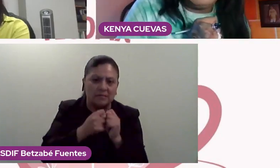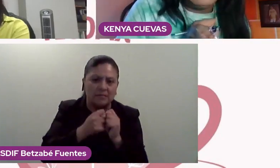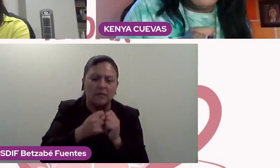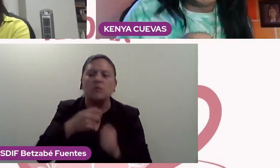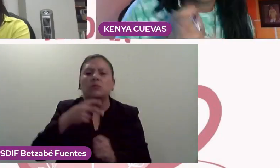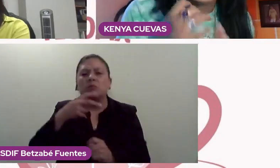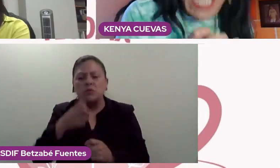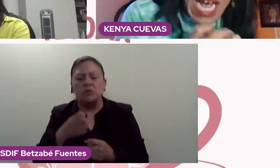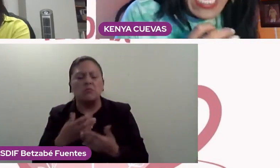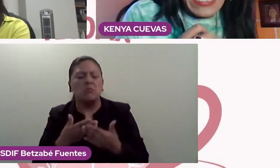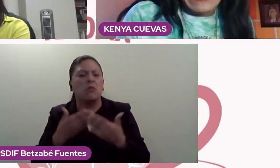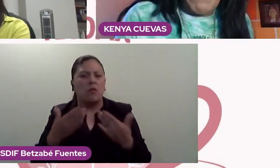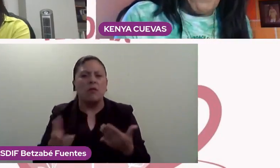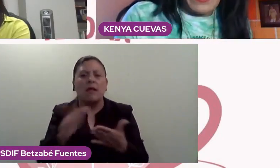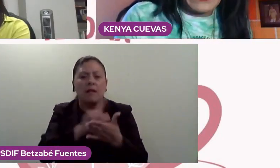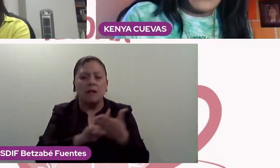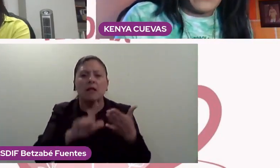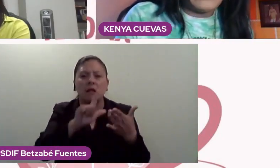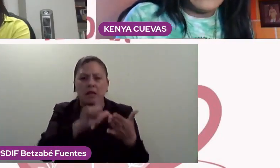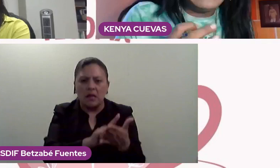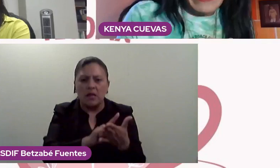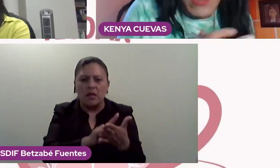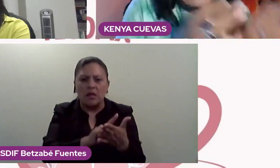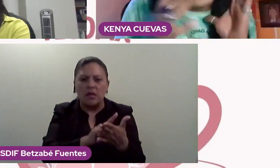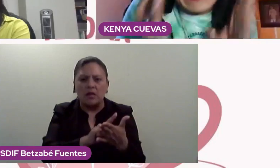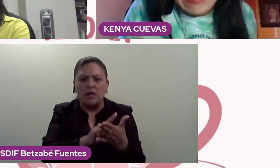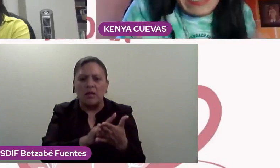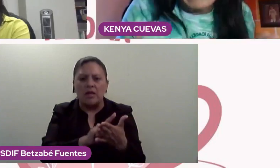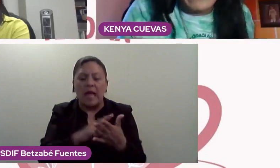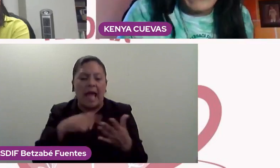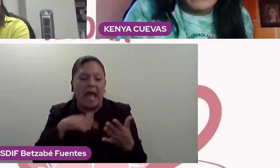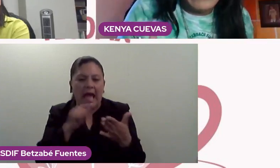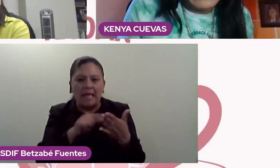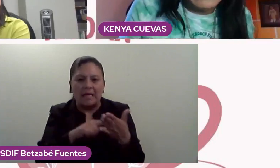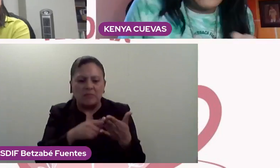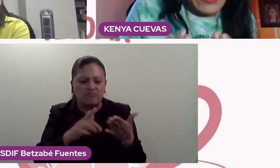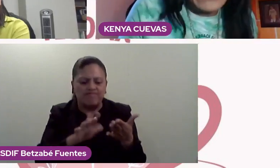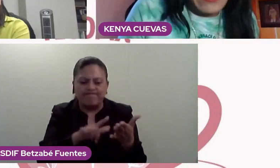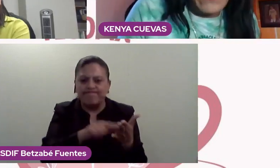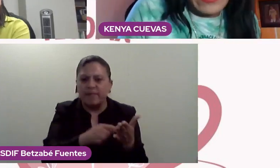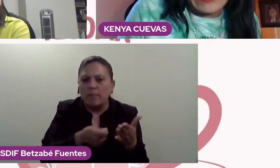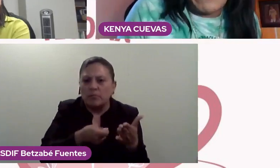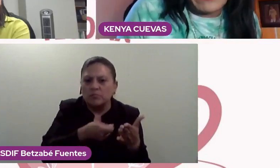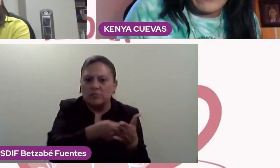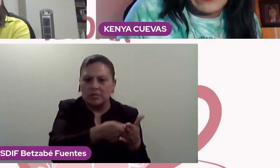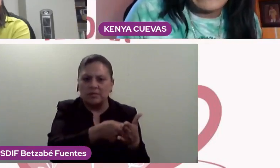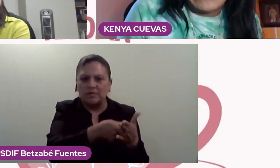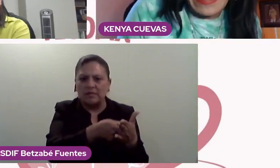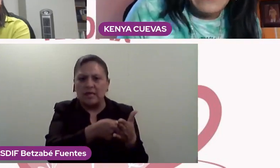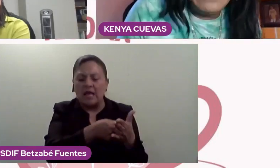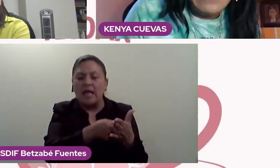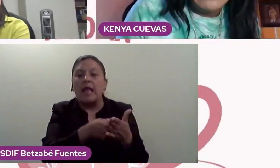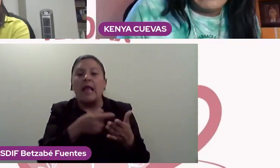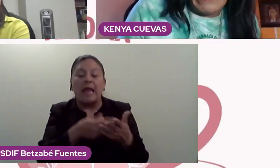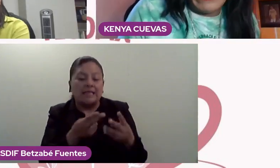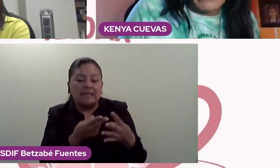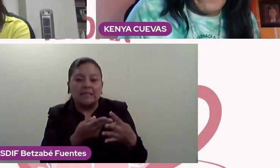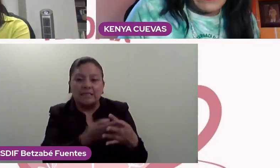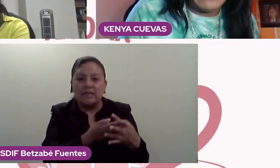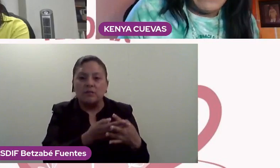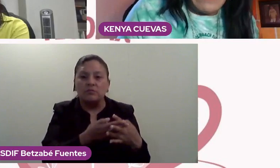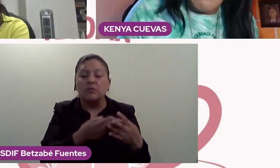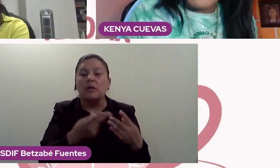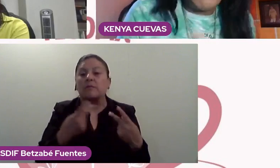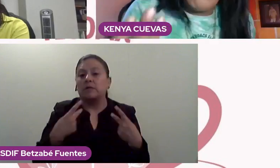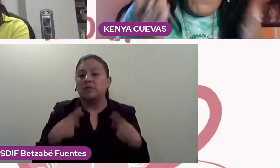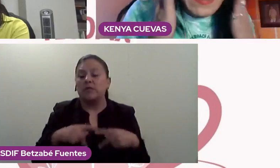través de esta ley buscar la tipificación de los asesinatos que son hacia nuestras personas trans de nuestro